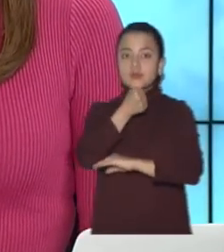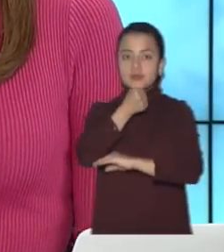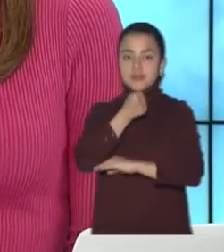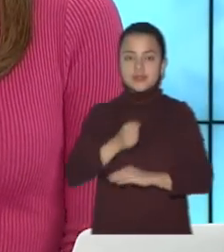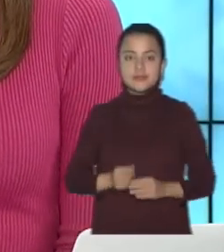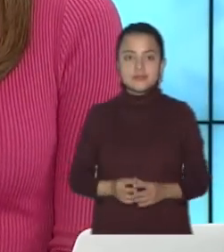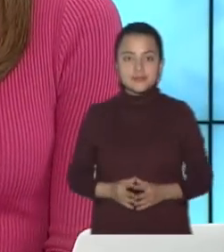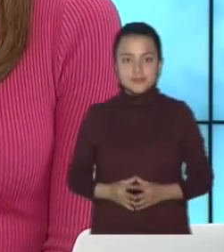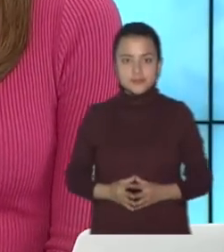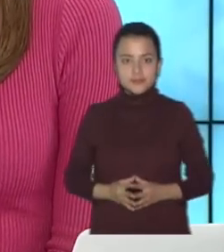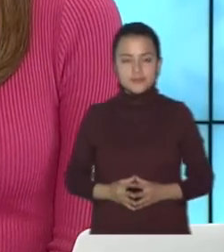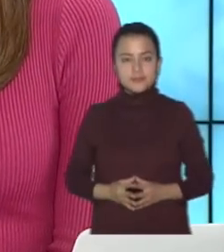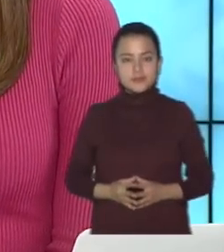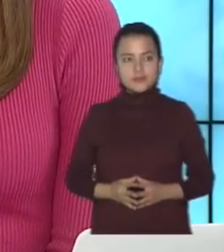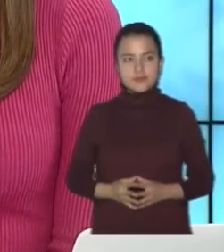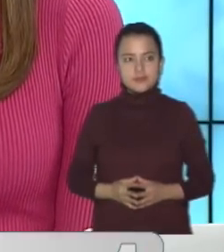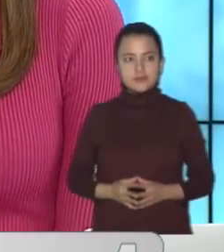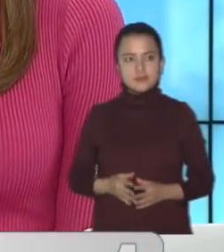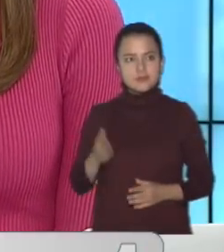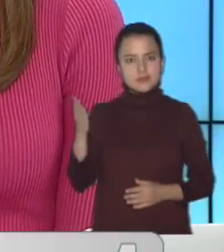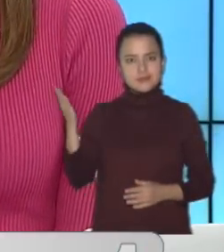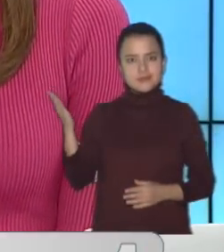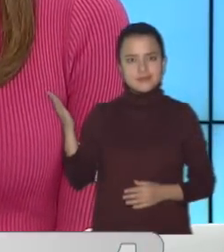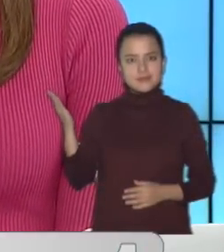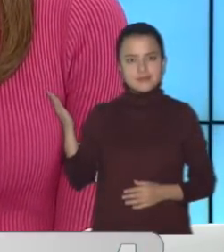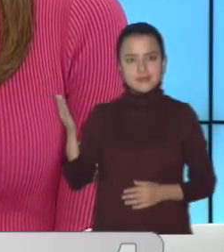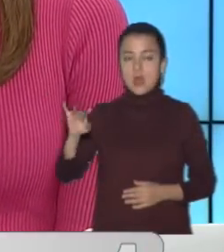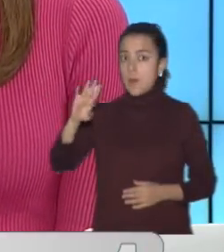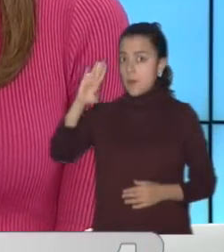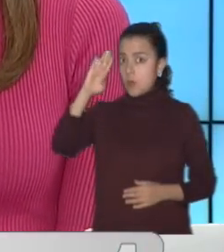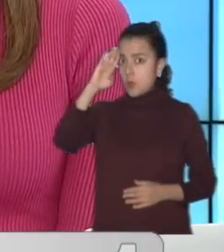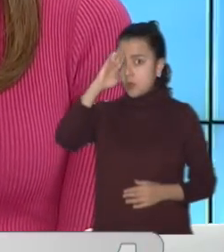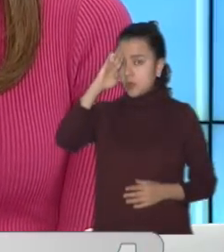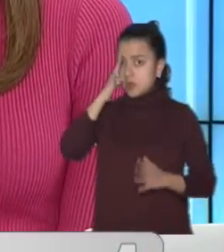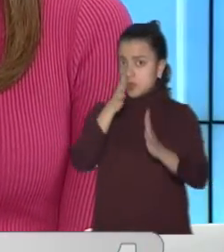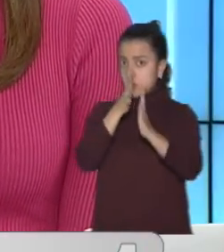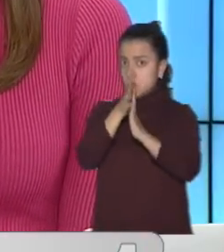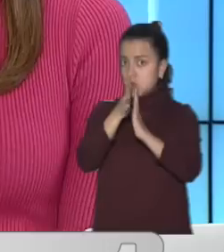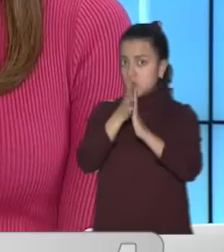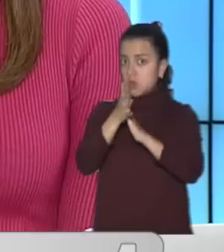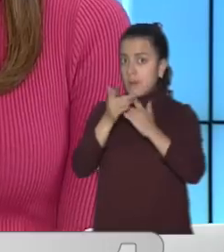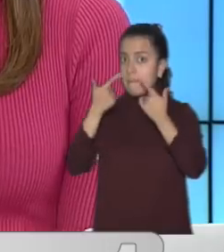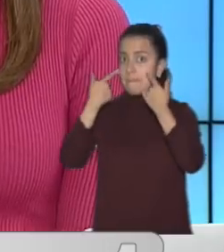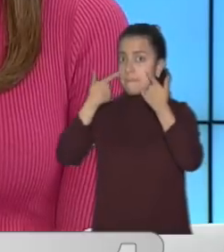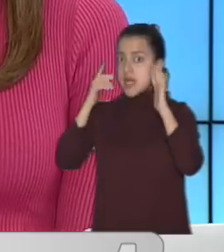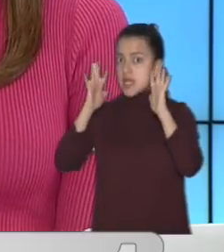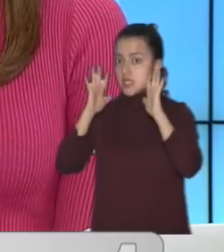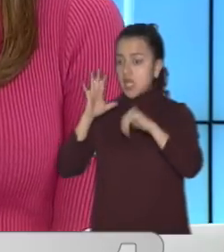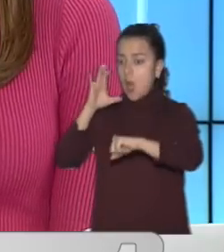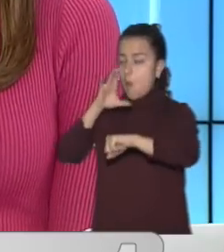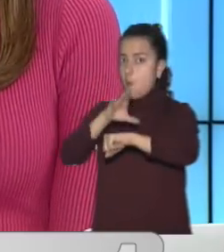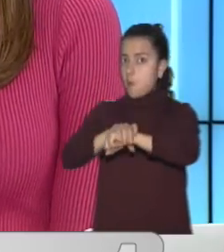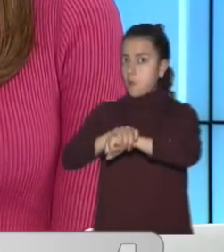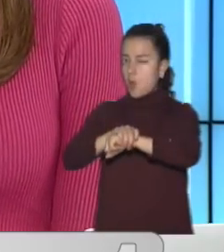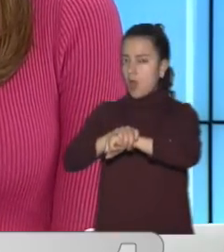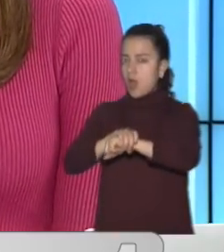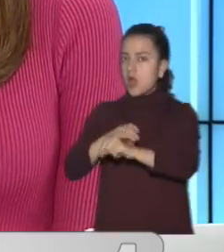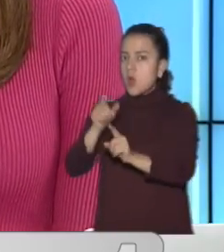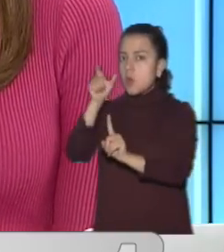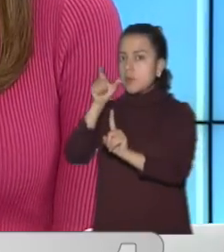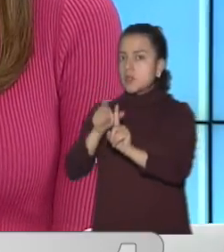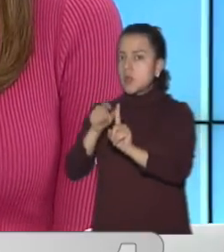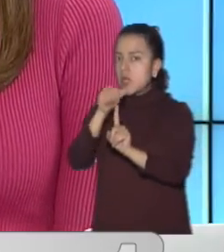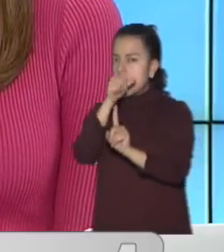Noticentro 1 CMI. La policía reportó la captura de un presunto narcotraficante del Clan del Golfo, señalado de ser uno de